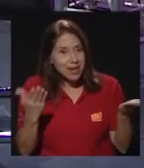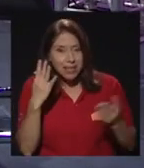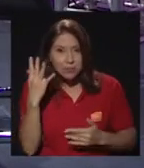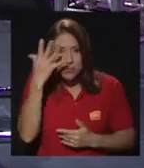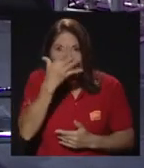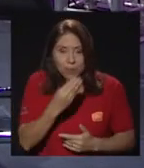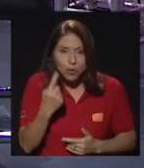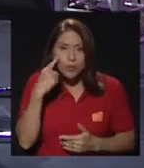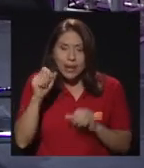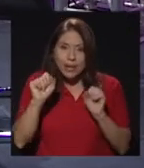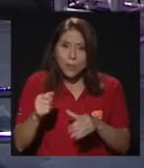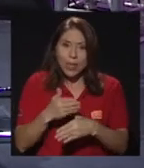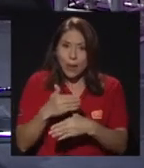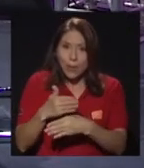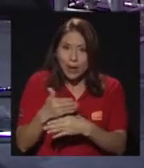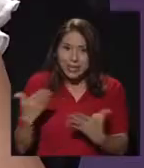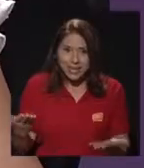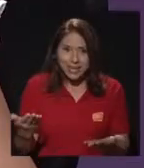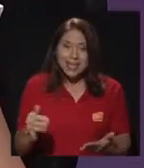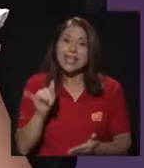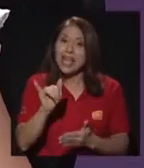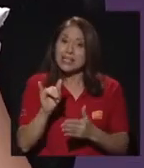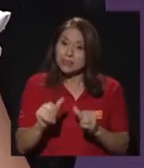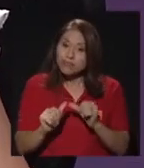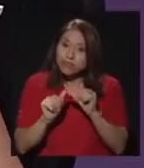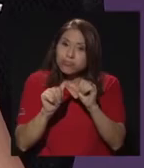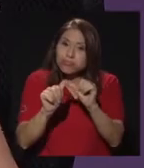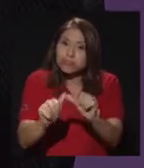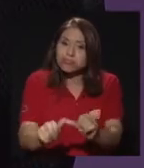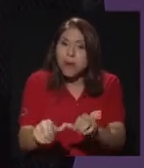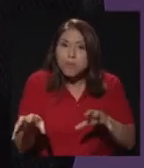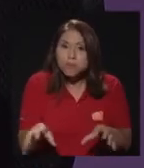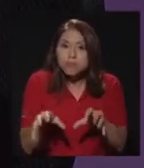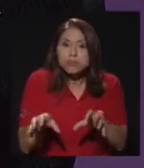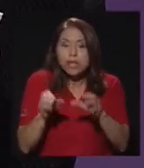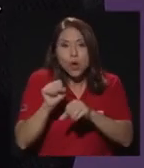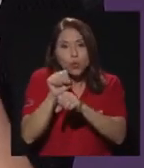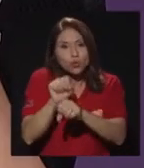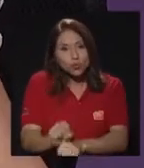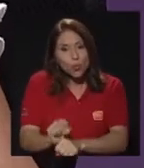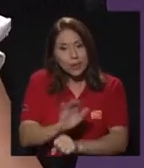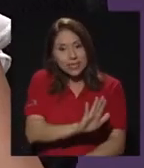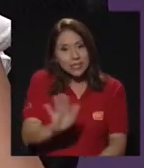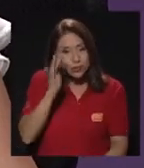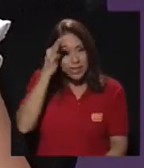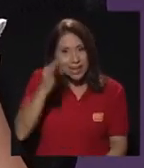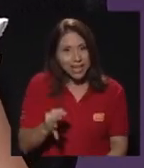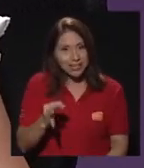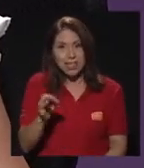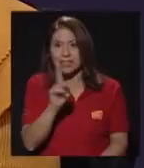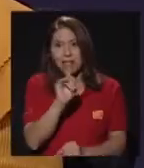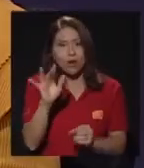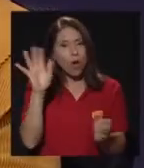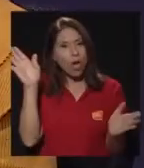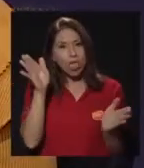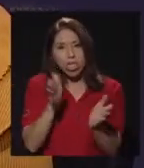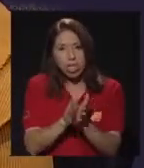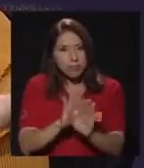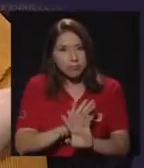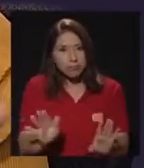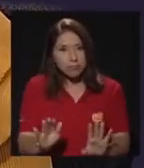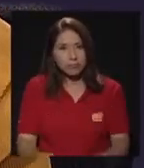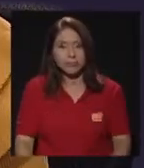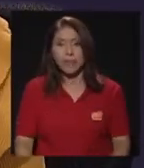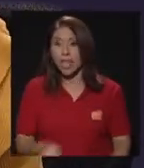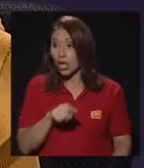puedan compartir uh-huh. y así mantener vivas las costumbres y las creencias, que ellos no pierdan eso. Y digamos, ustedes